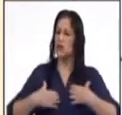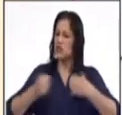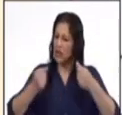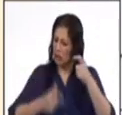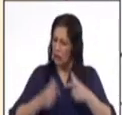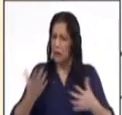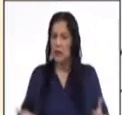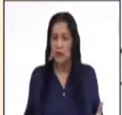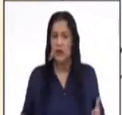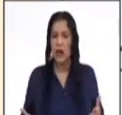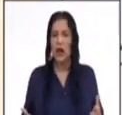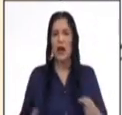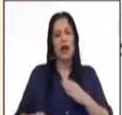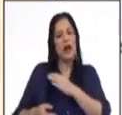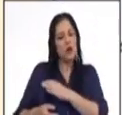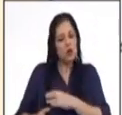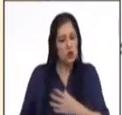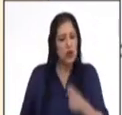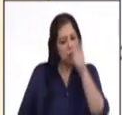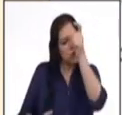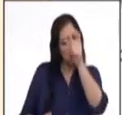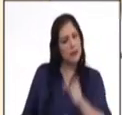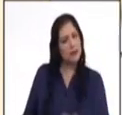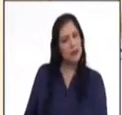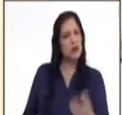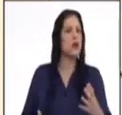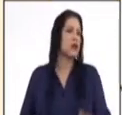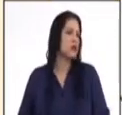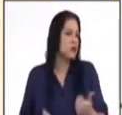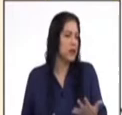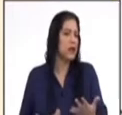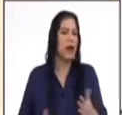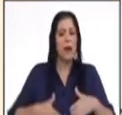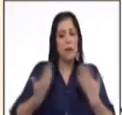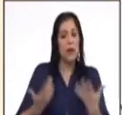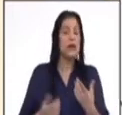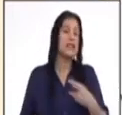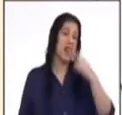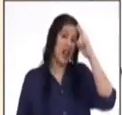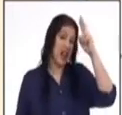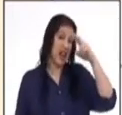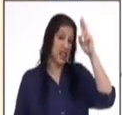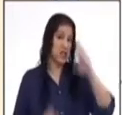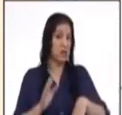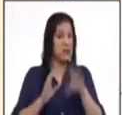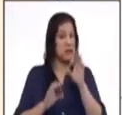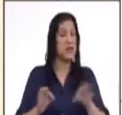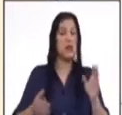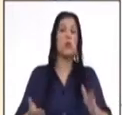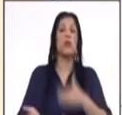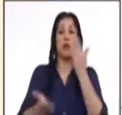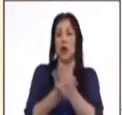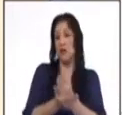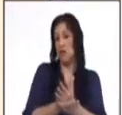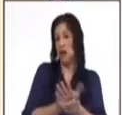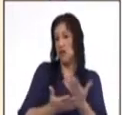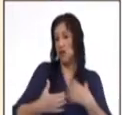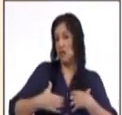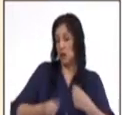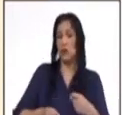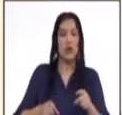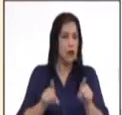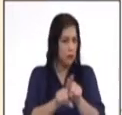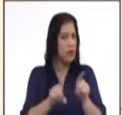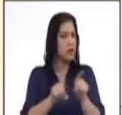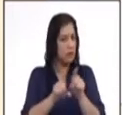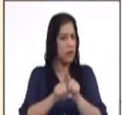sano. El comportamiento de una persona puede ser la causa principal de un problema de salud, pero